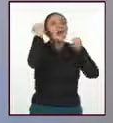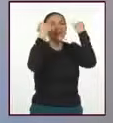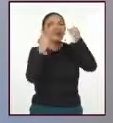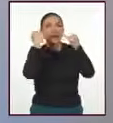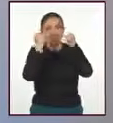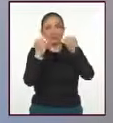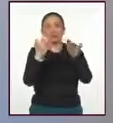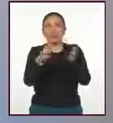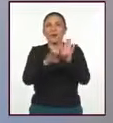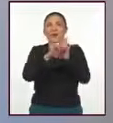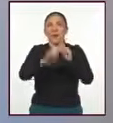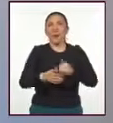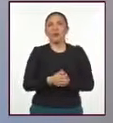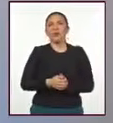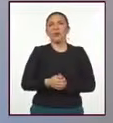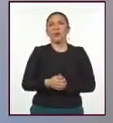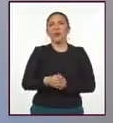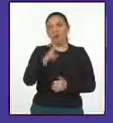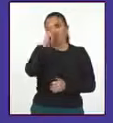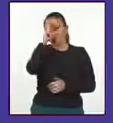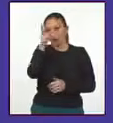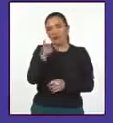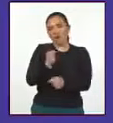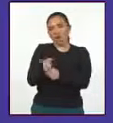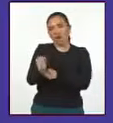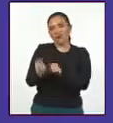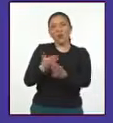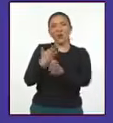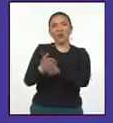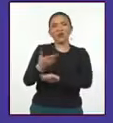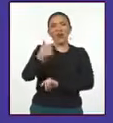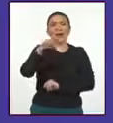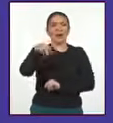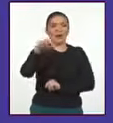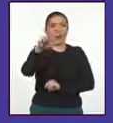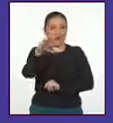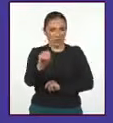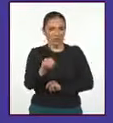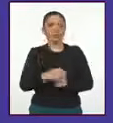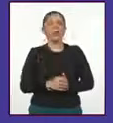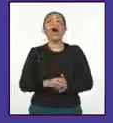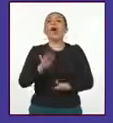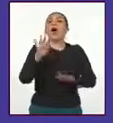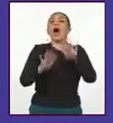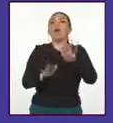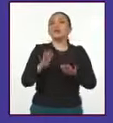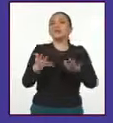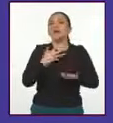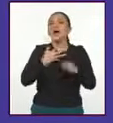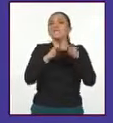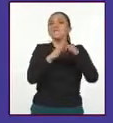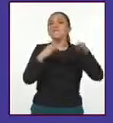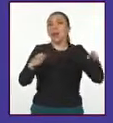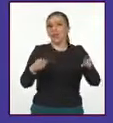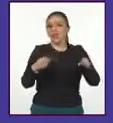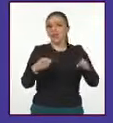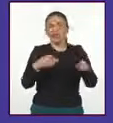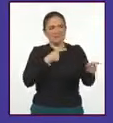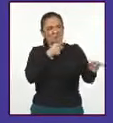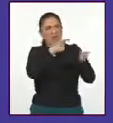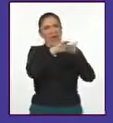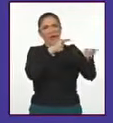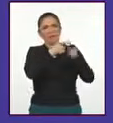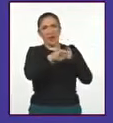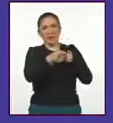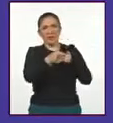con tema de violencia de género. A veces algunas frases que pueden ser muy hirientes y que si uno en